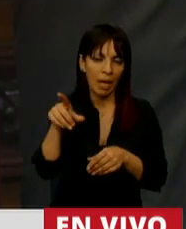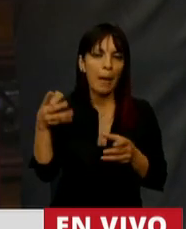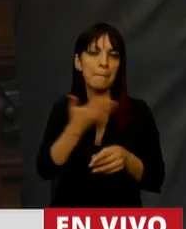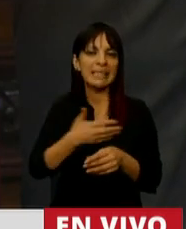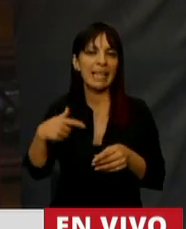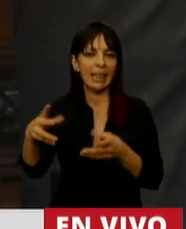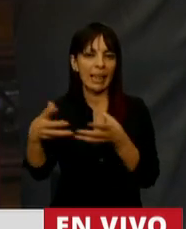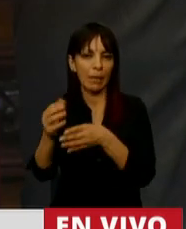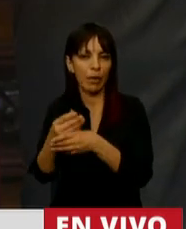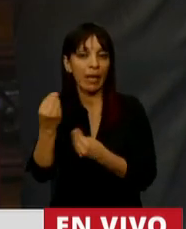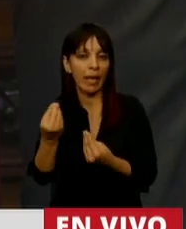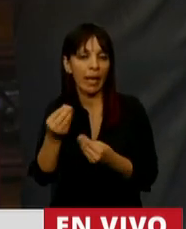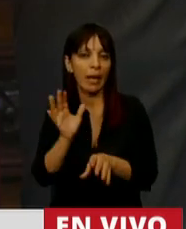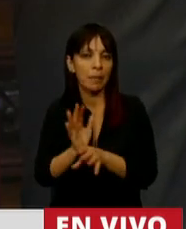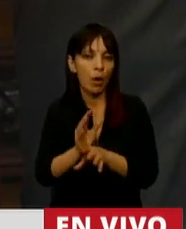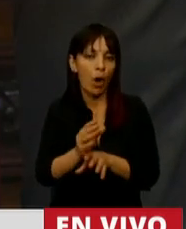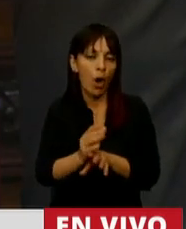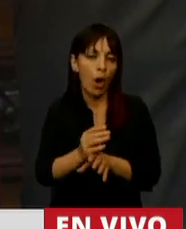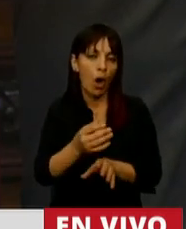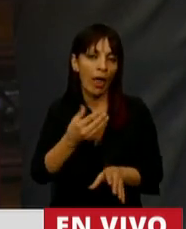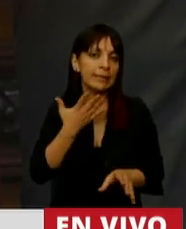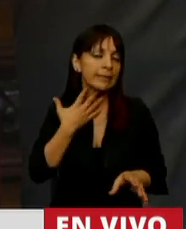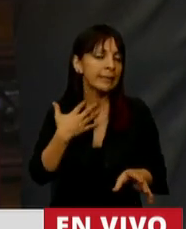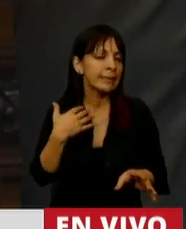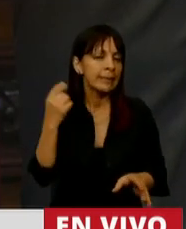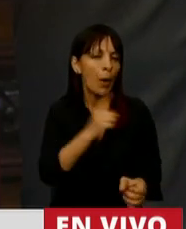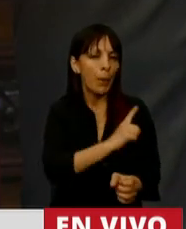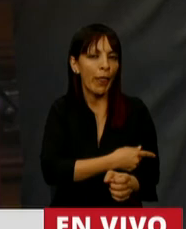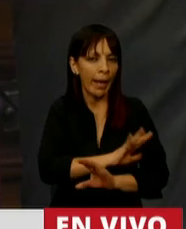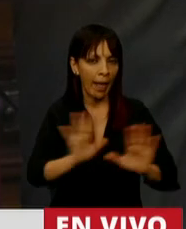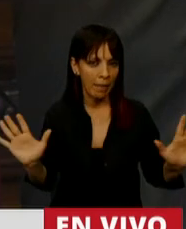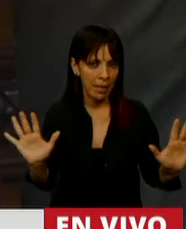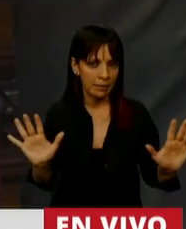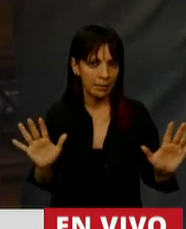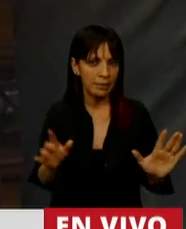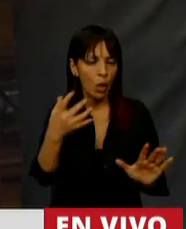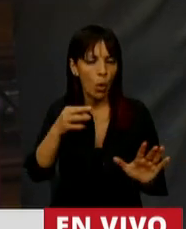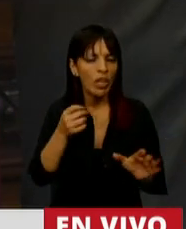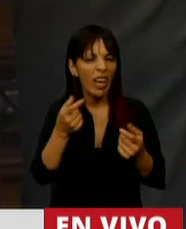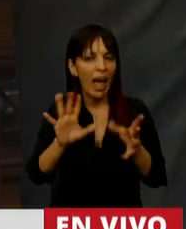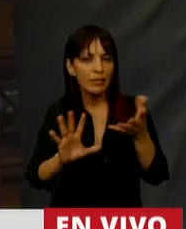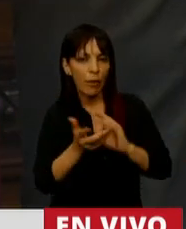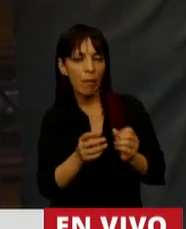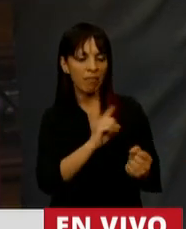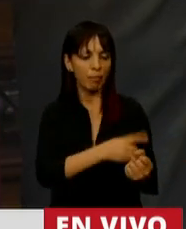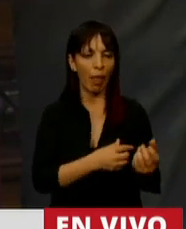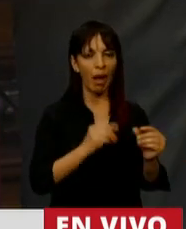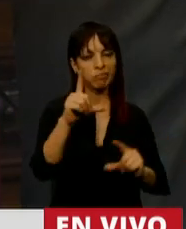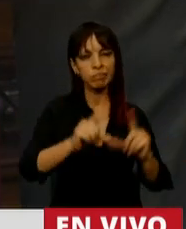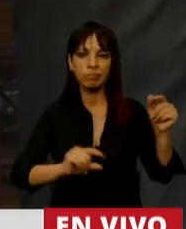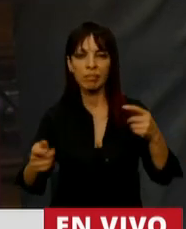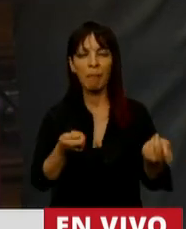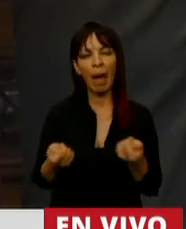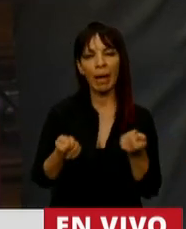bloque, es que acá ha habido pecado de gula. Acá hay gula de poder, que es lo único que justifica esta distribución totalmente